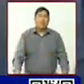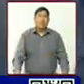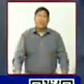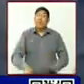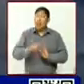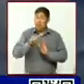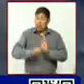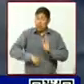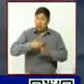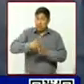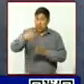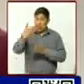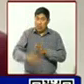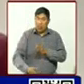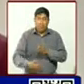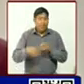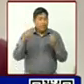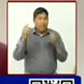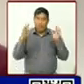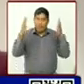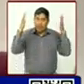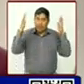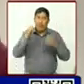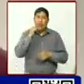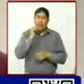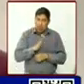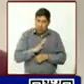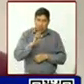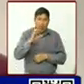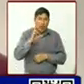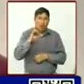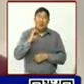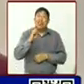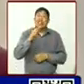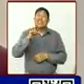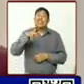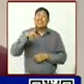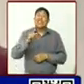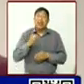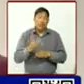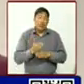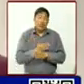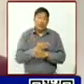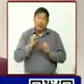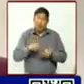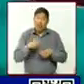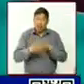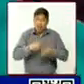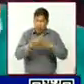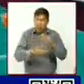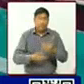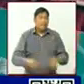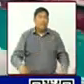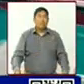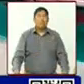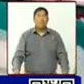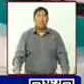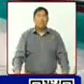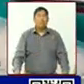La operación ha terminado exitosamente y la señora Cristina se va a poder recuperar pronto, va a poder caminar.